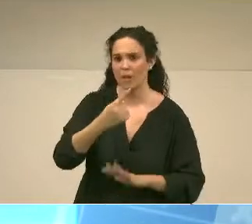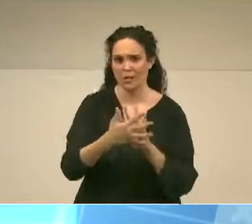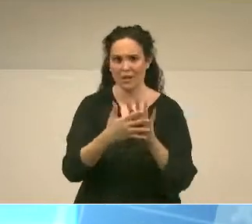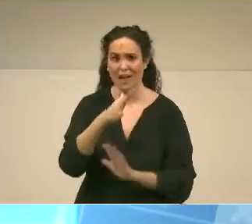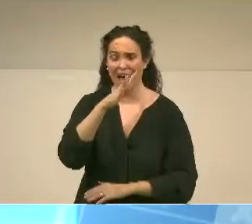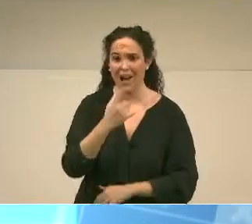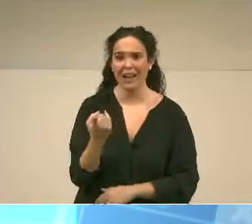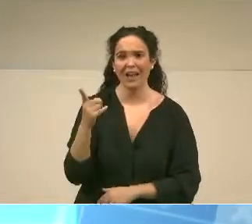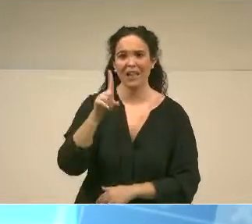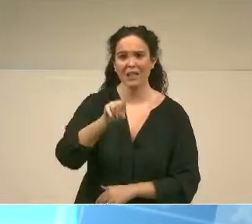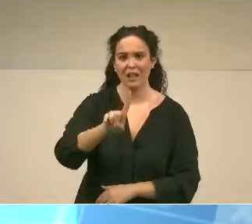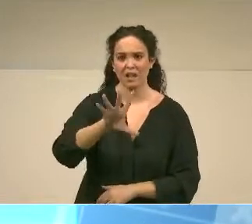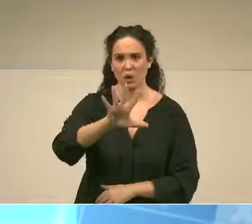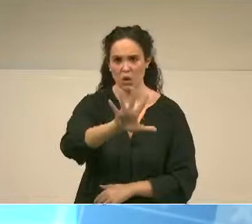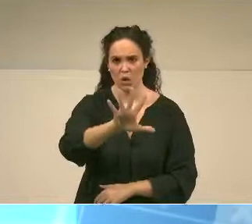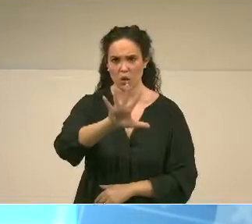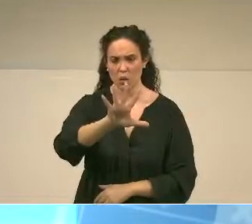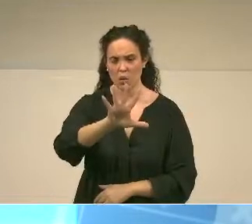ocupadas